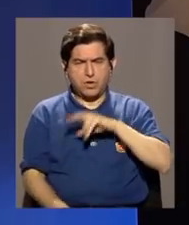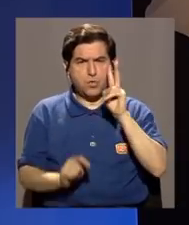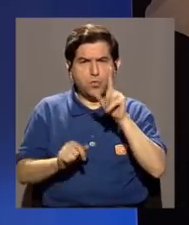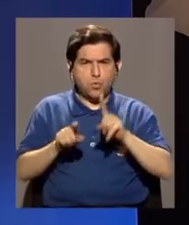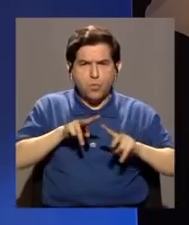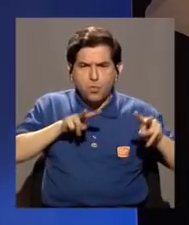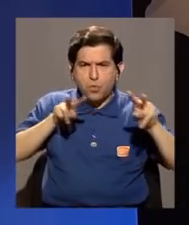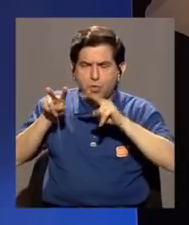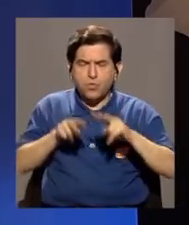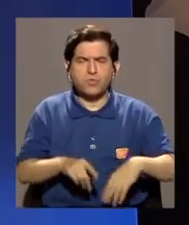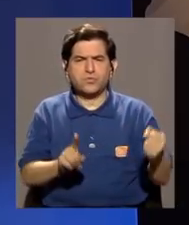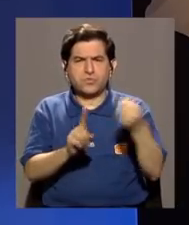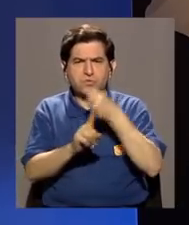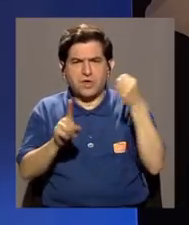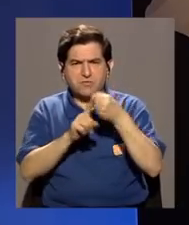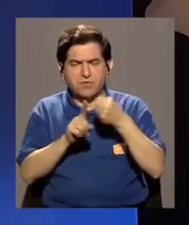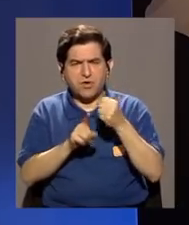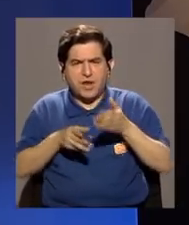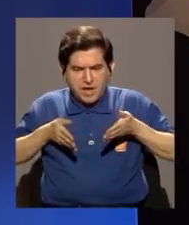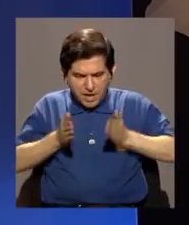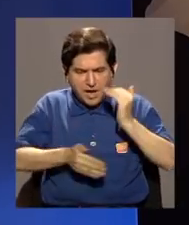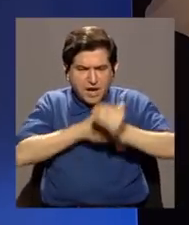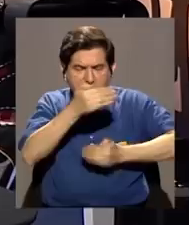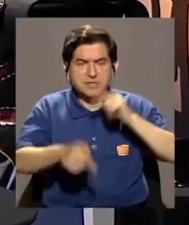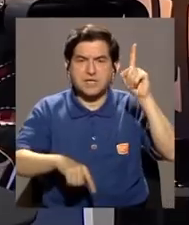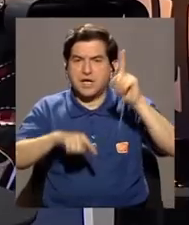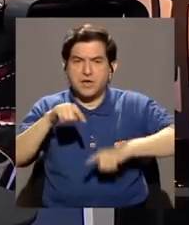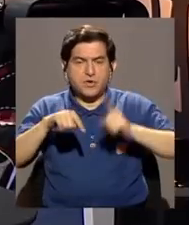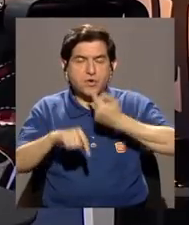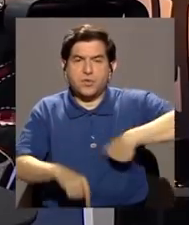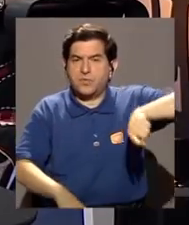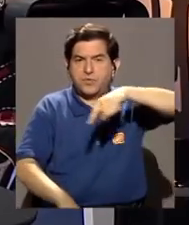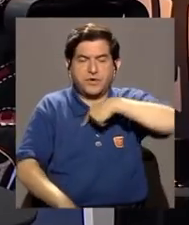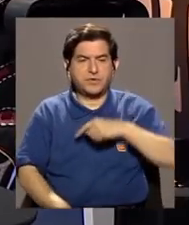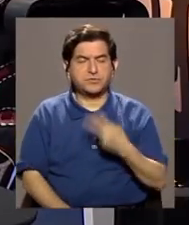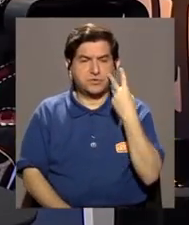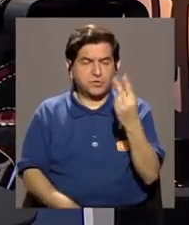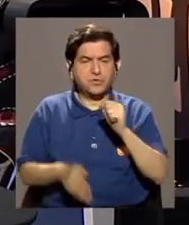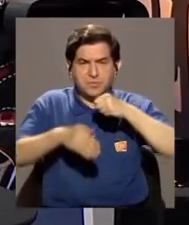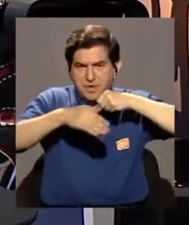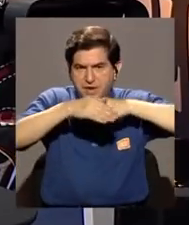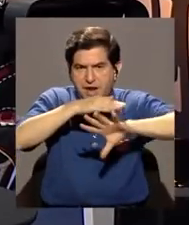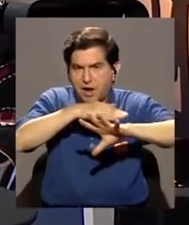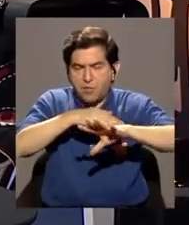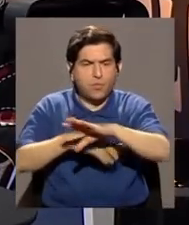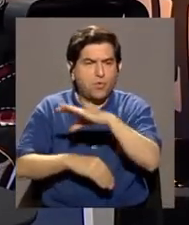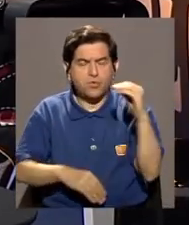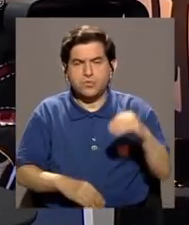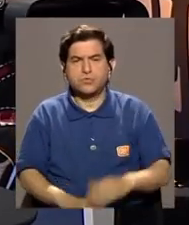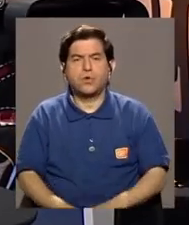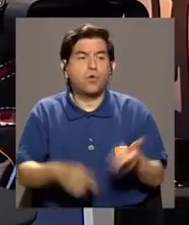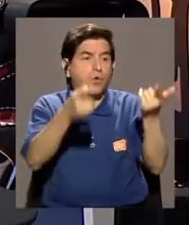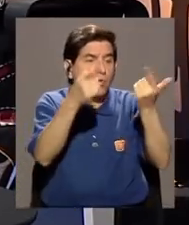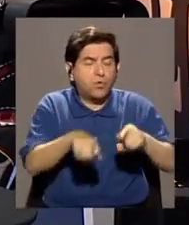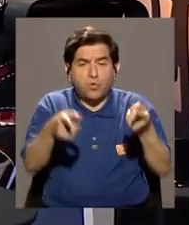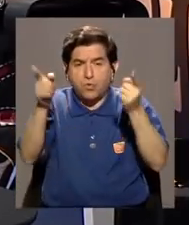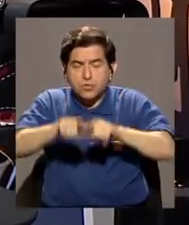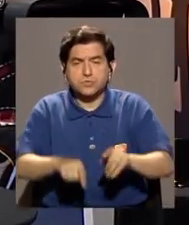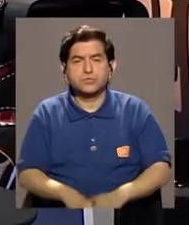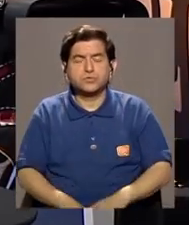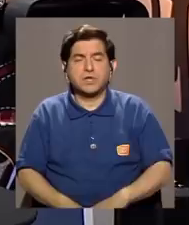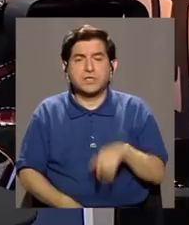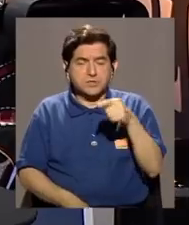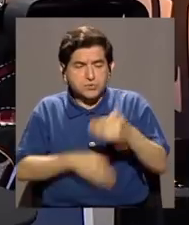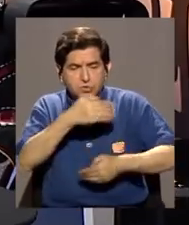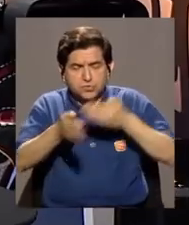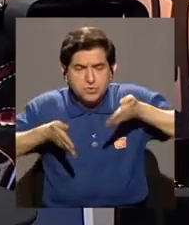de violencia obstétrica porque no podemos mirar el aborto e inclusive las incidencias en un